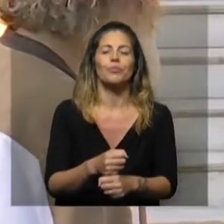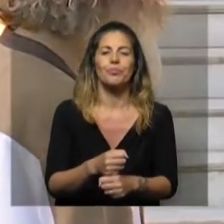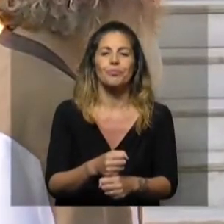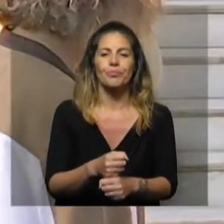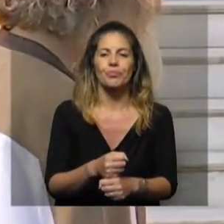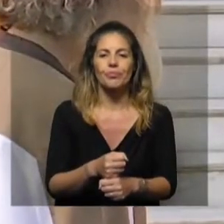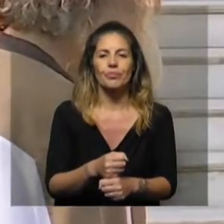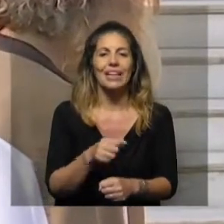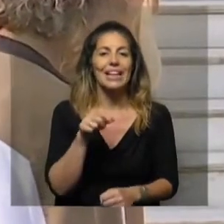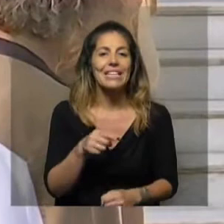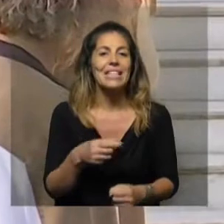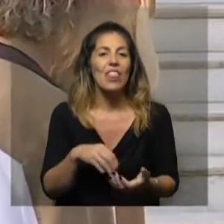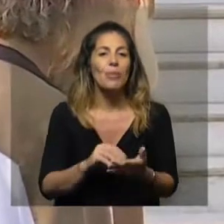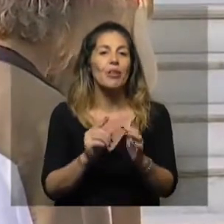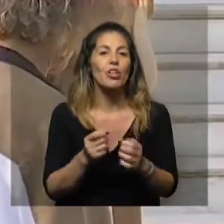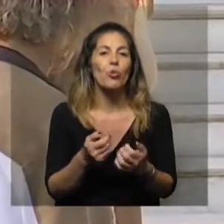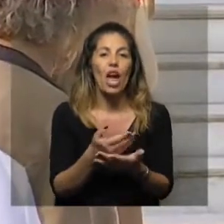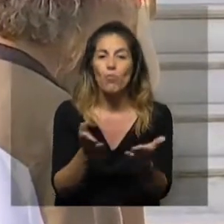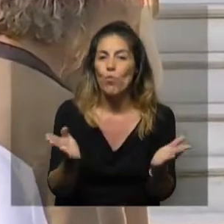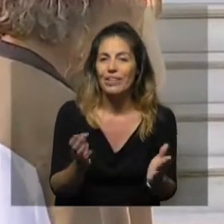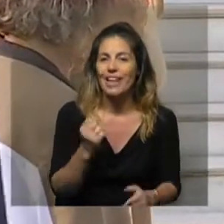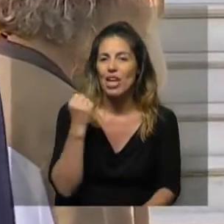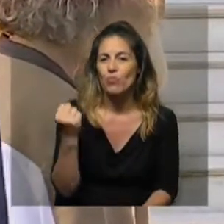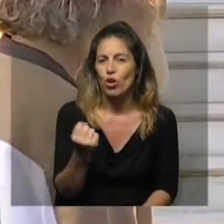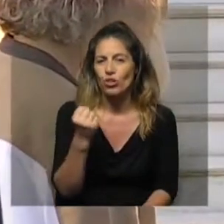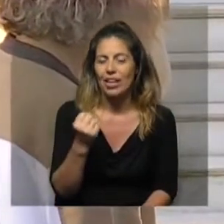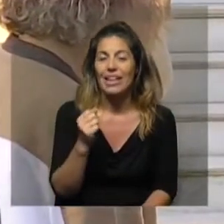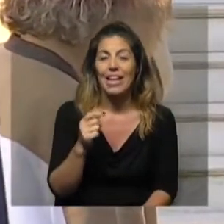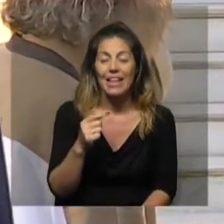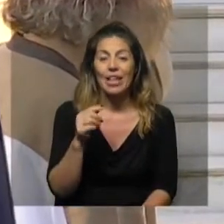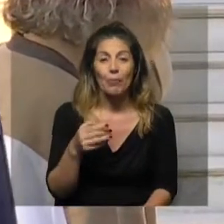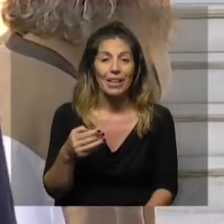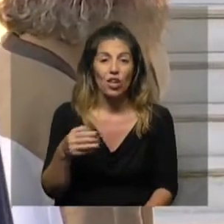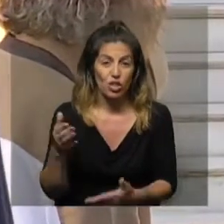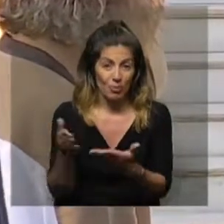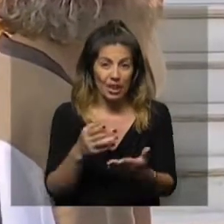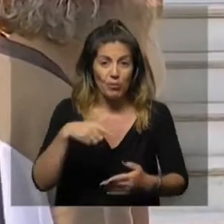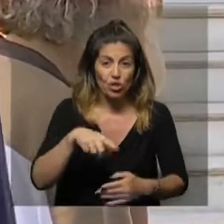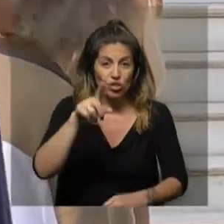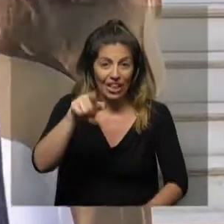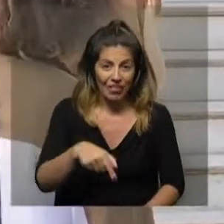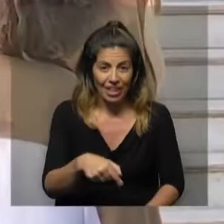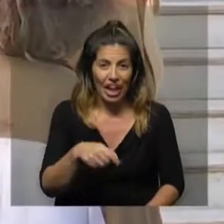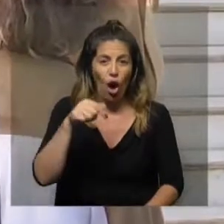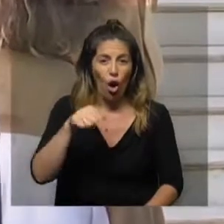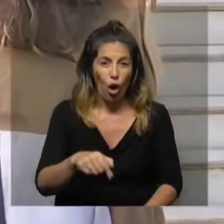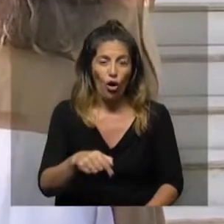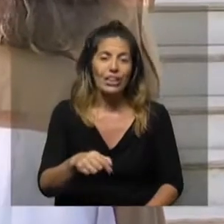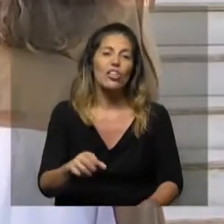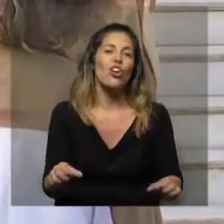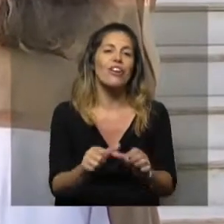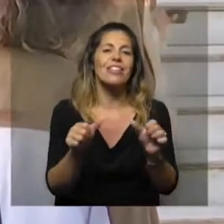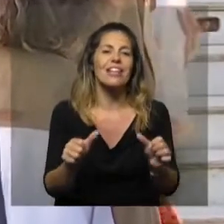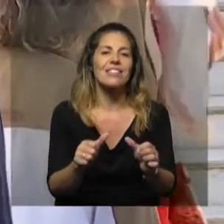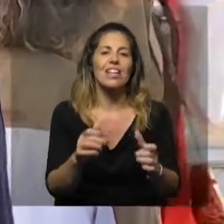este y es además una muestra importante y los convocamos a todos a que vengan de lo que lo que sucede hoy en día en el arte lo